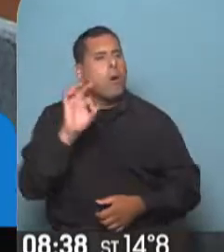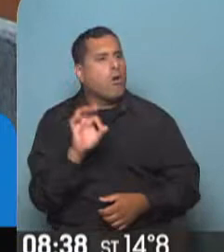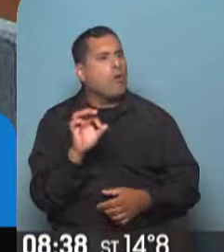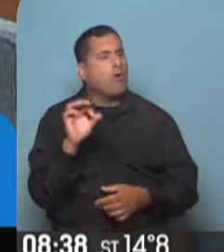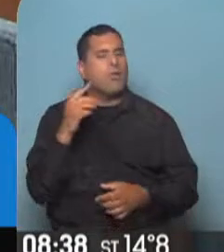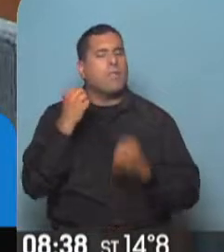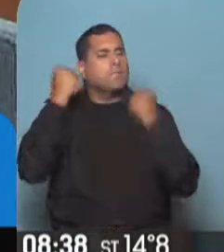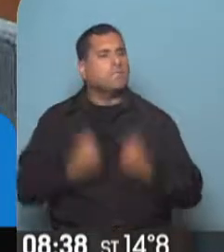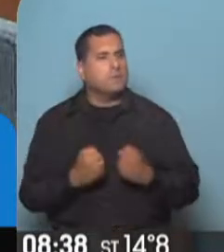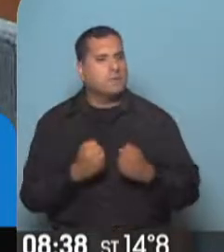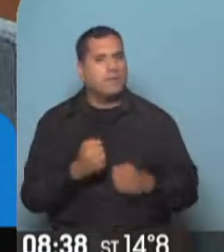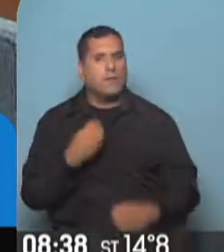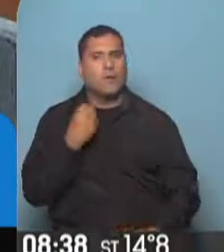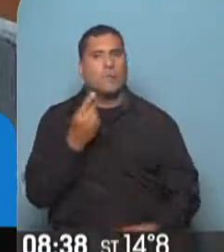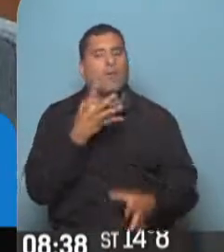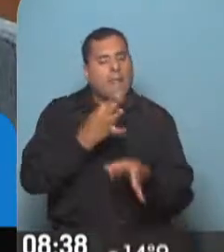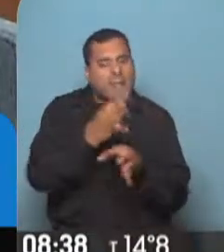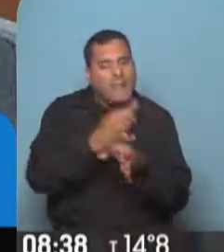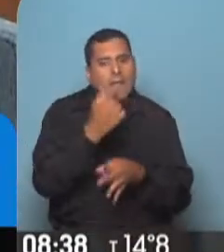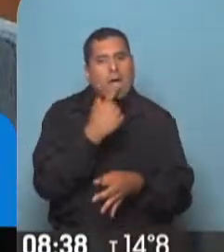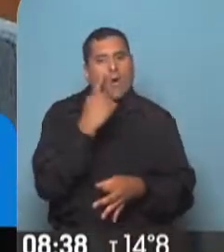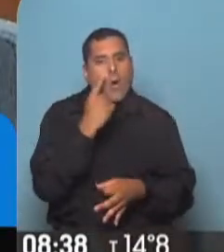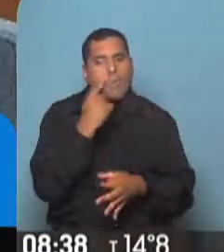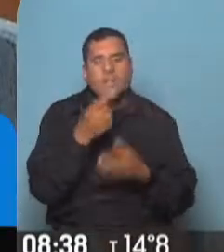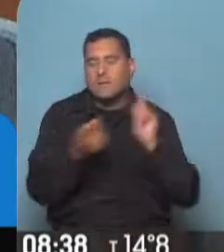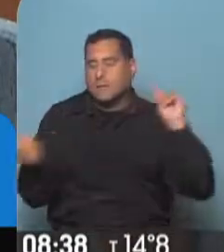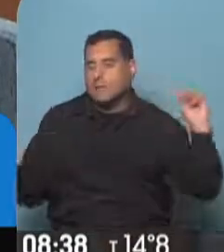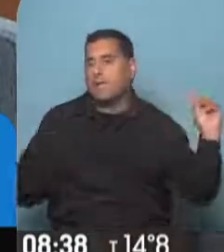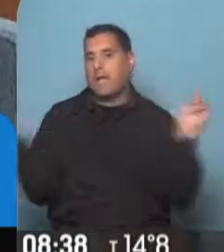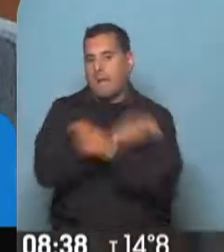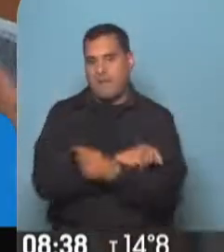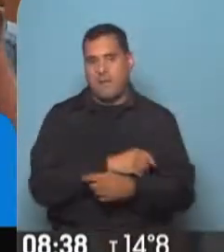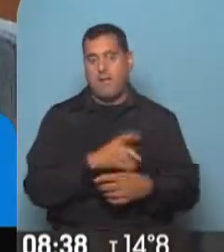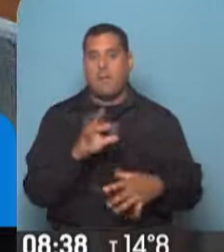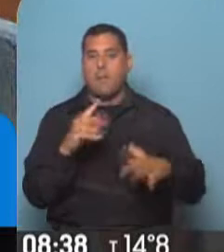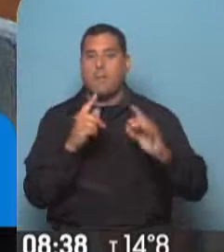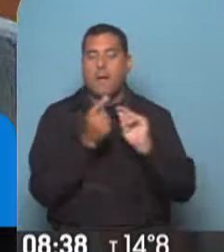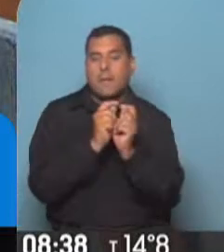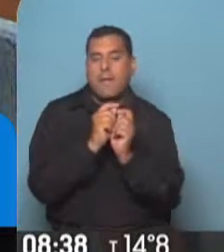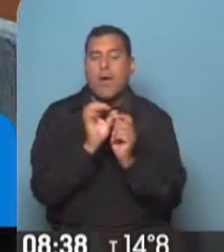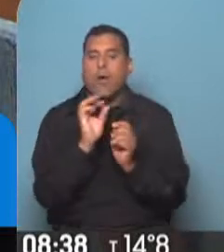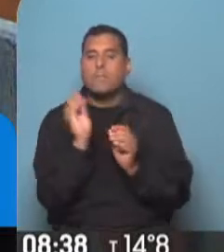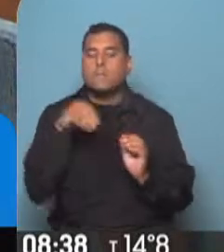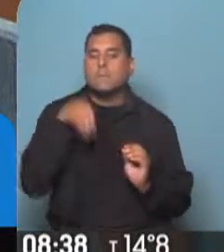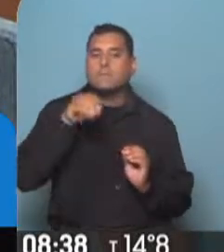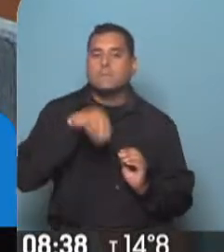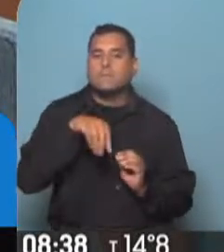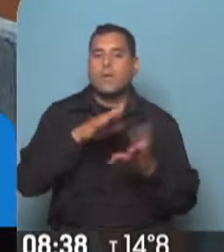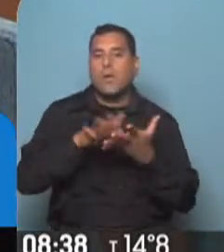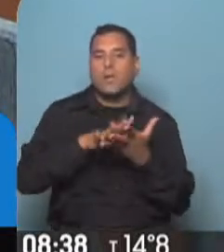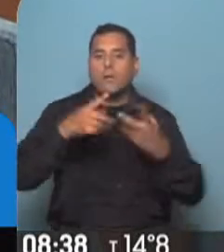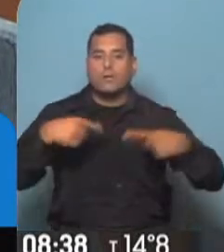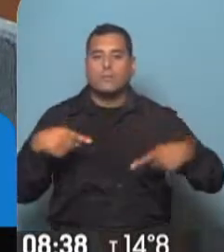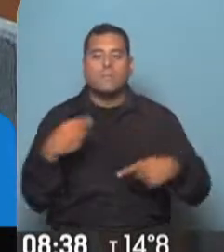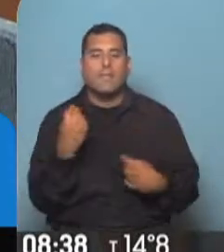hoy entonces como esa es todo cambiar todo en definitiva o no cambiar pero si a sumar nuevas cuestiones por la parte